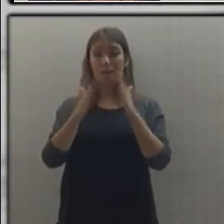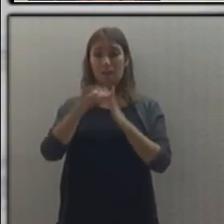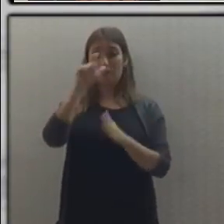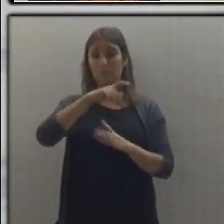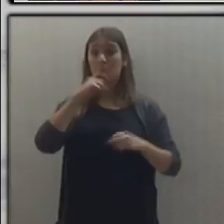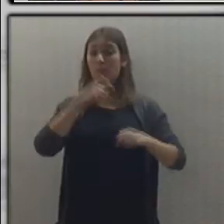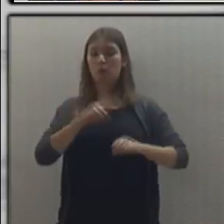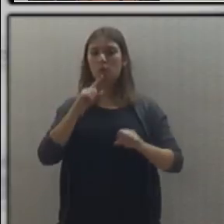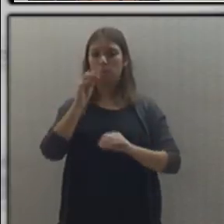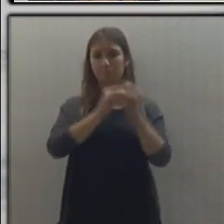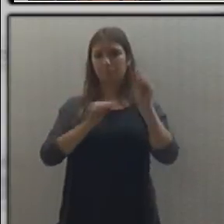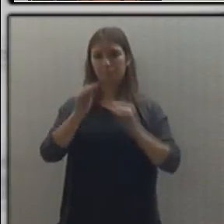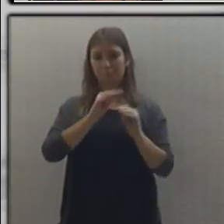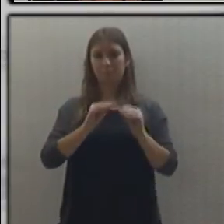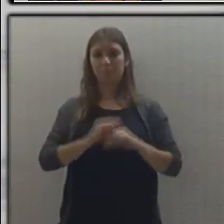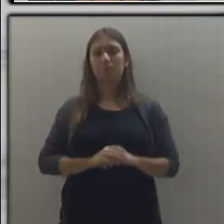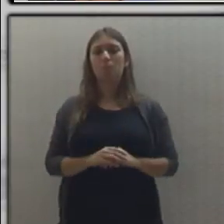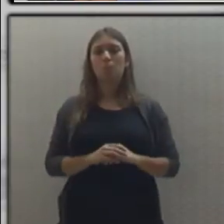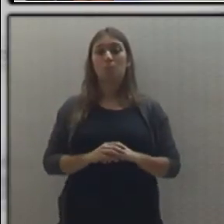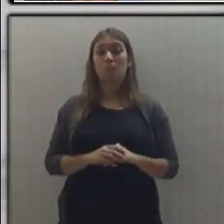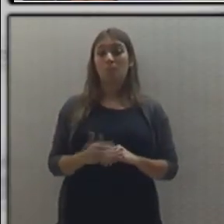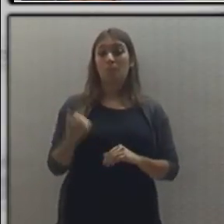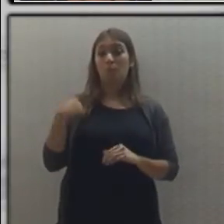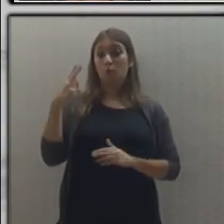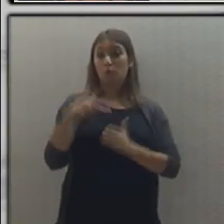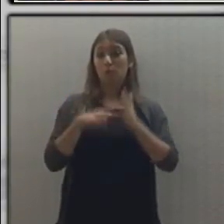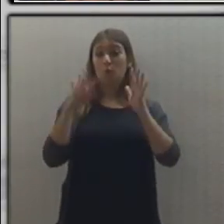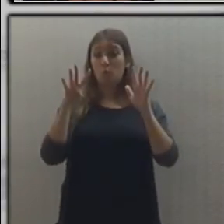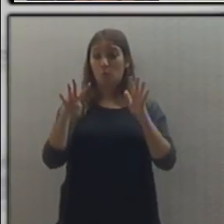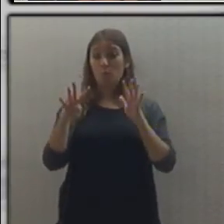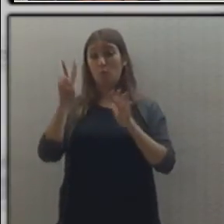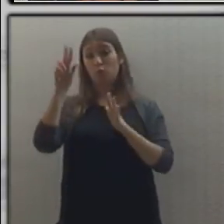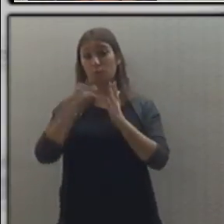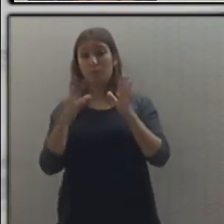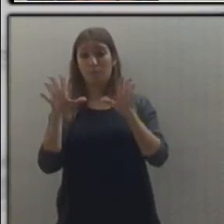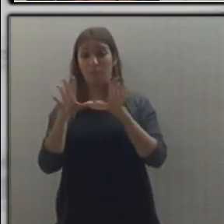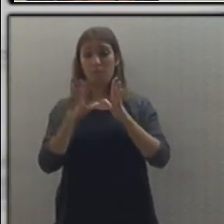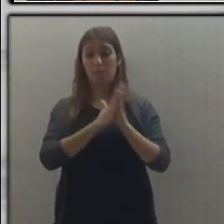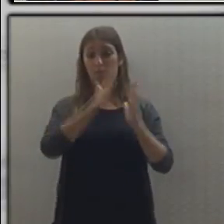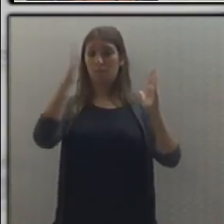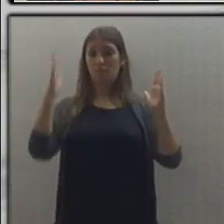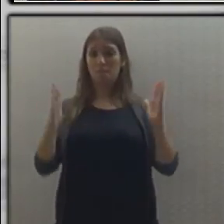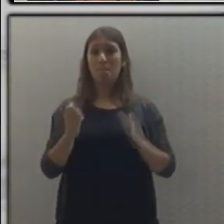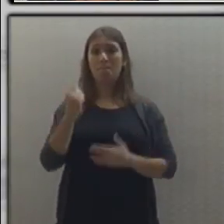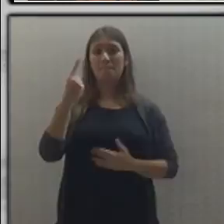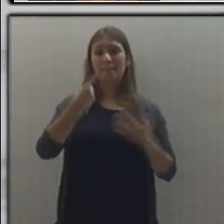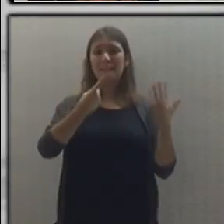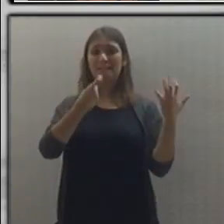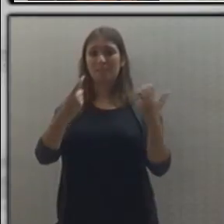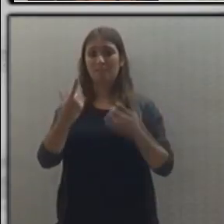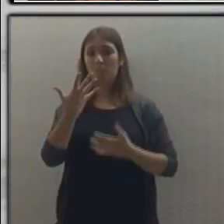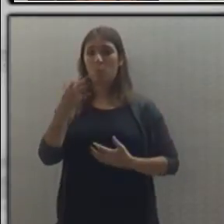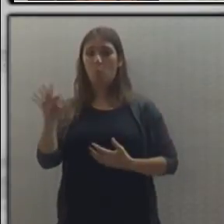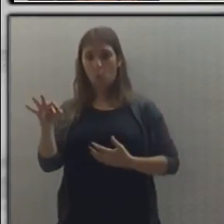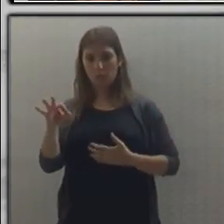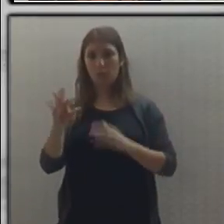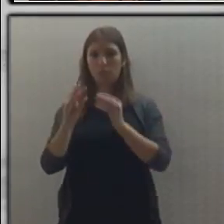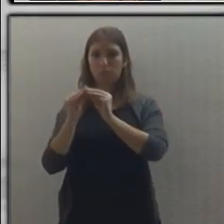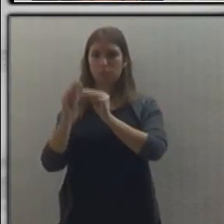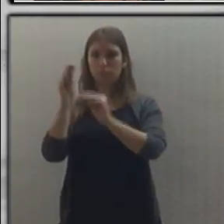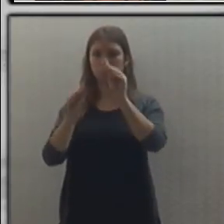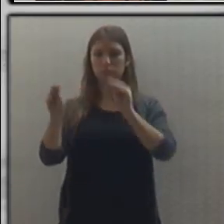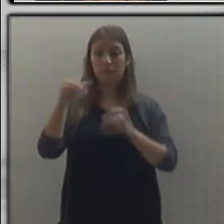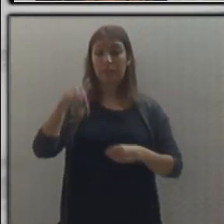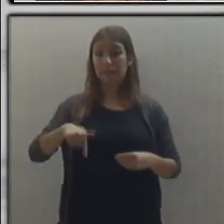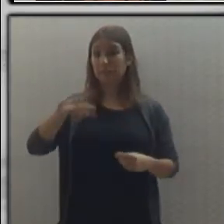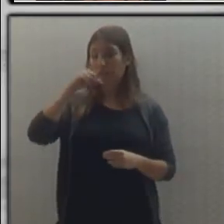personas mayores, el cual el año 2009-2010 realizamos 1.650 intervenciones y